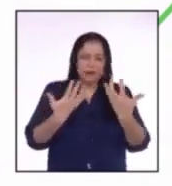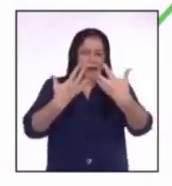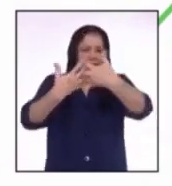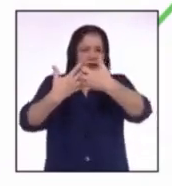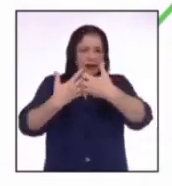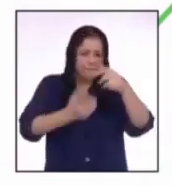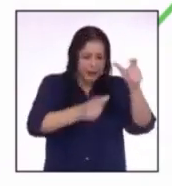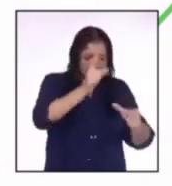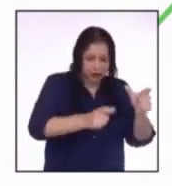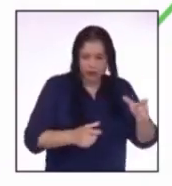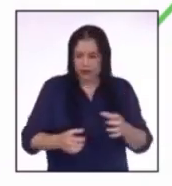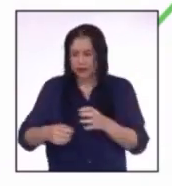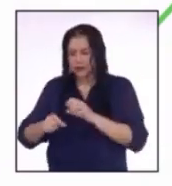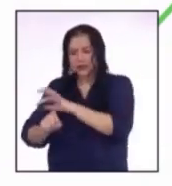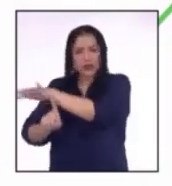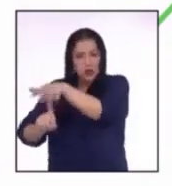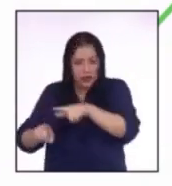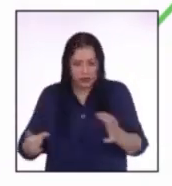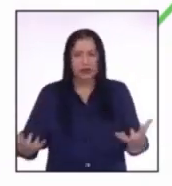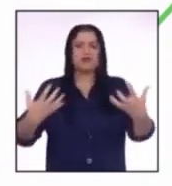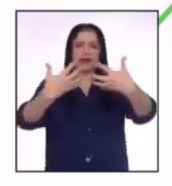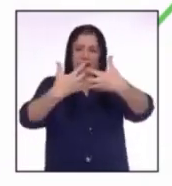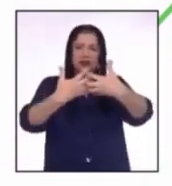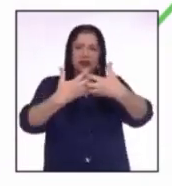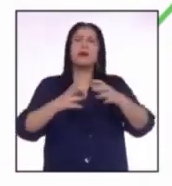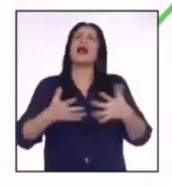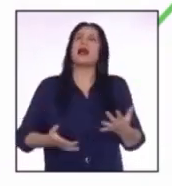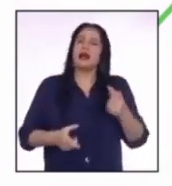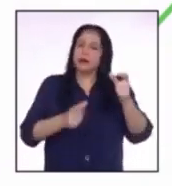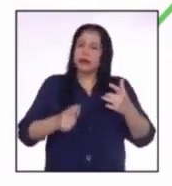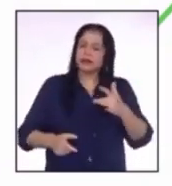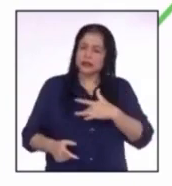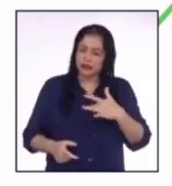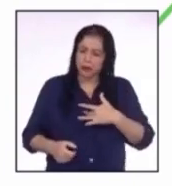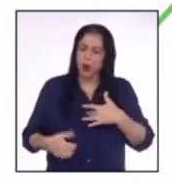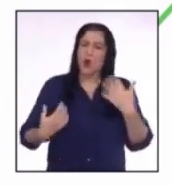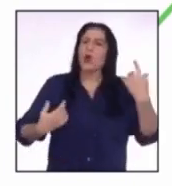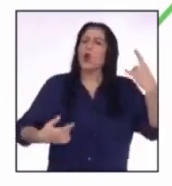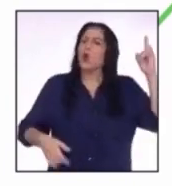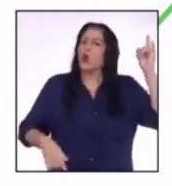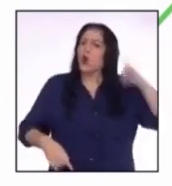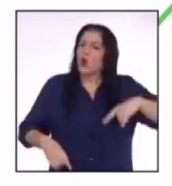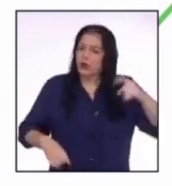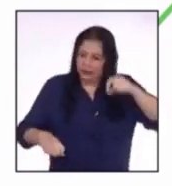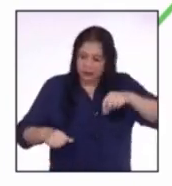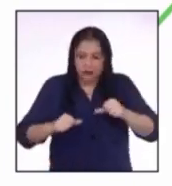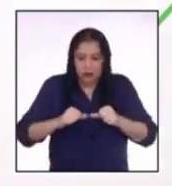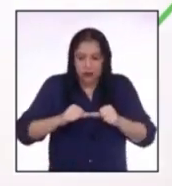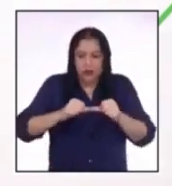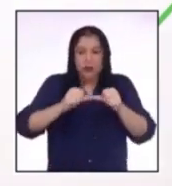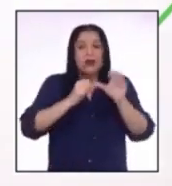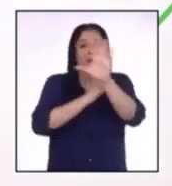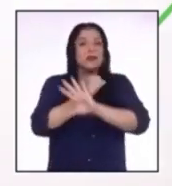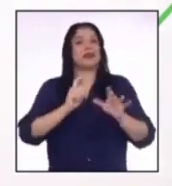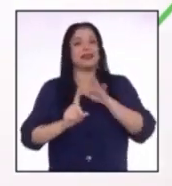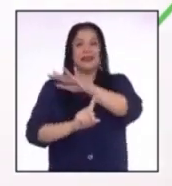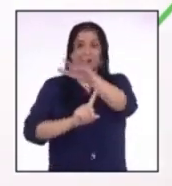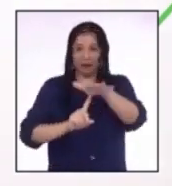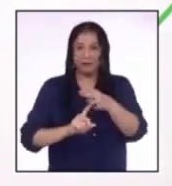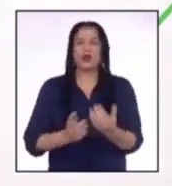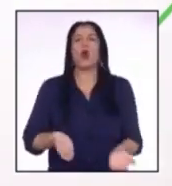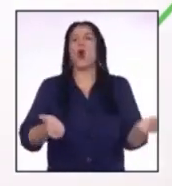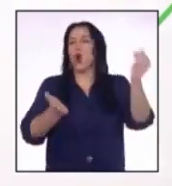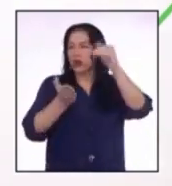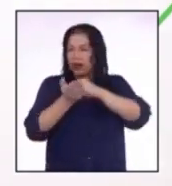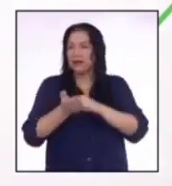personas y la naturaleza para que así sintamos más cercana la urgencia de preservar el ambiente volvamos